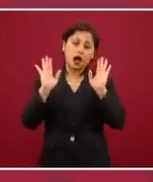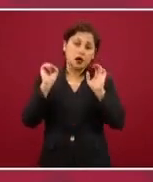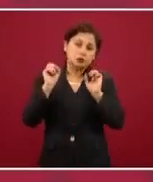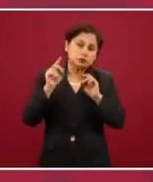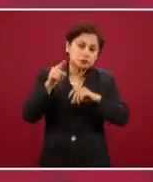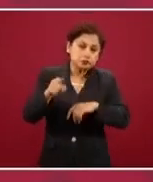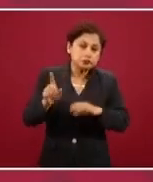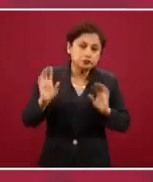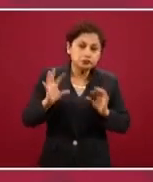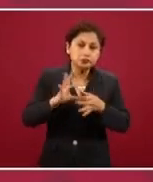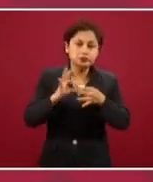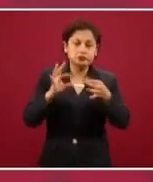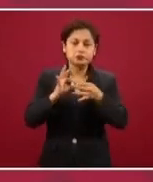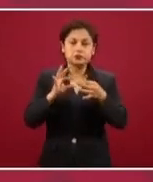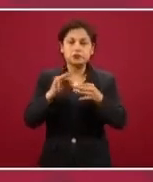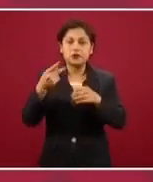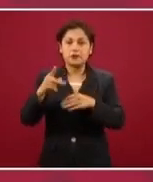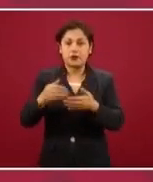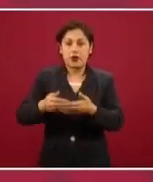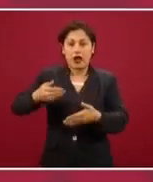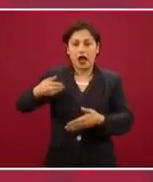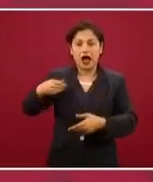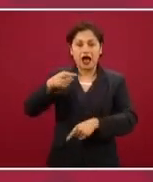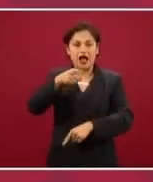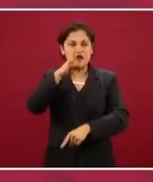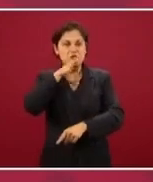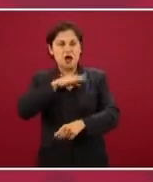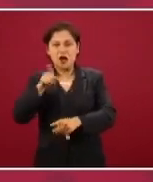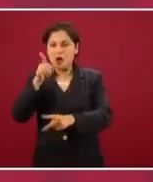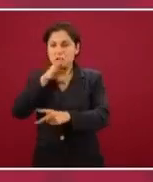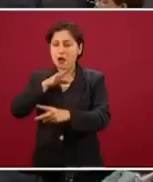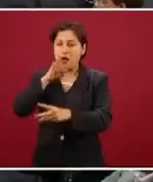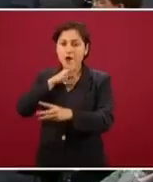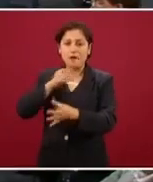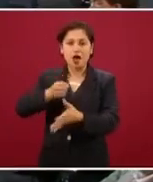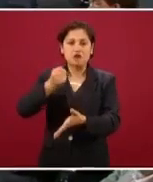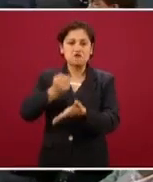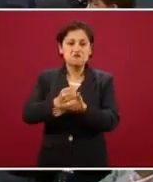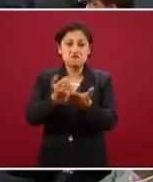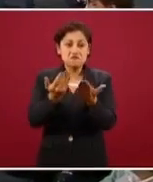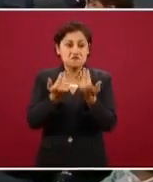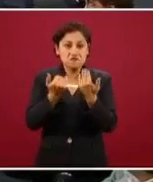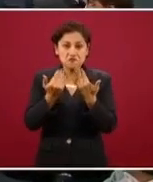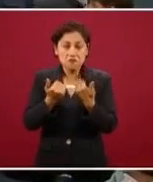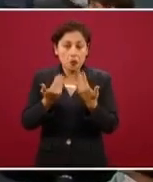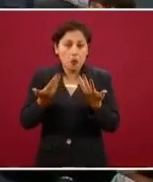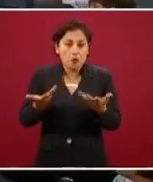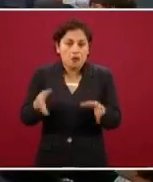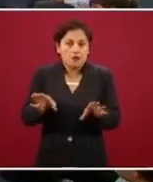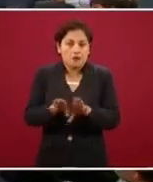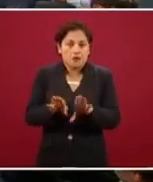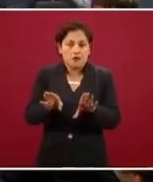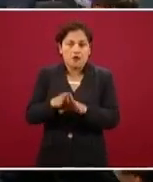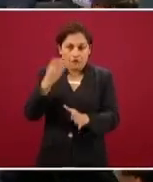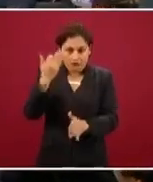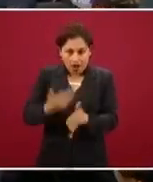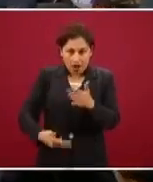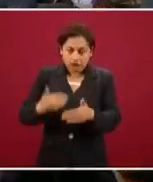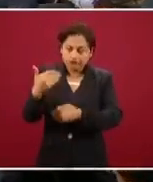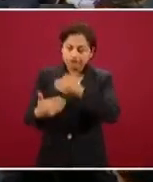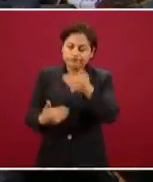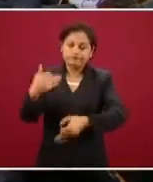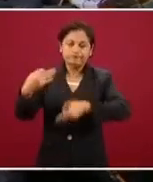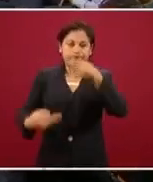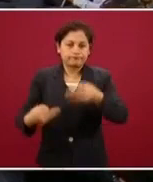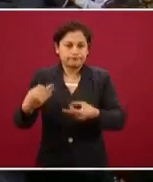sentenciar por anticipado, no puede haber juicio sumario.